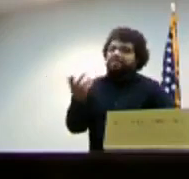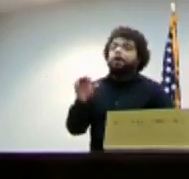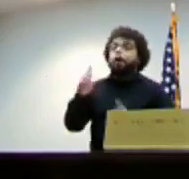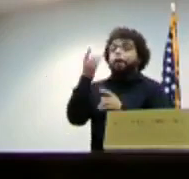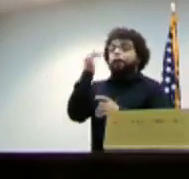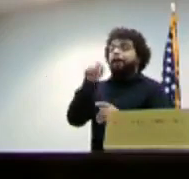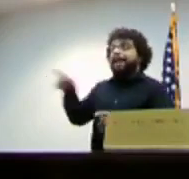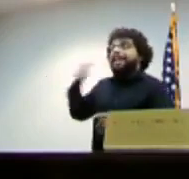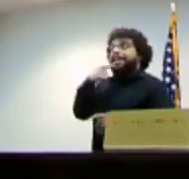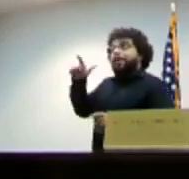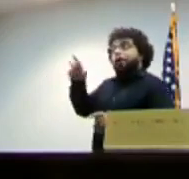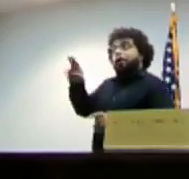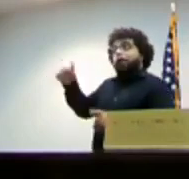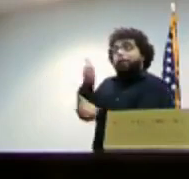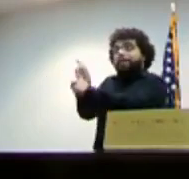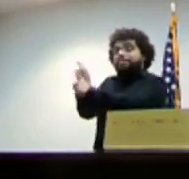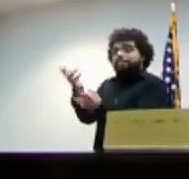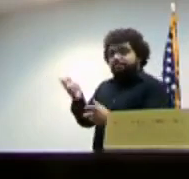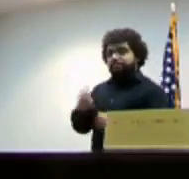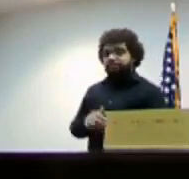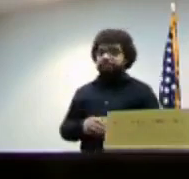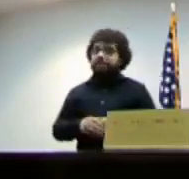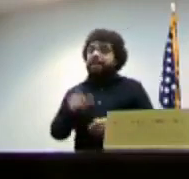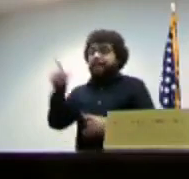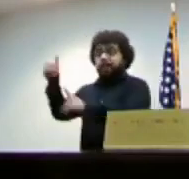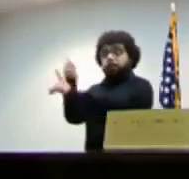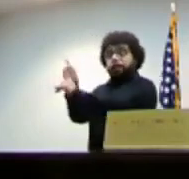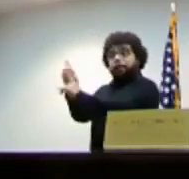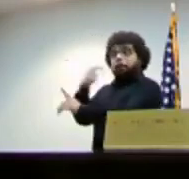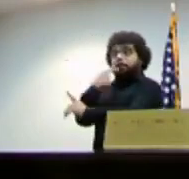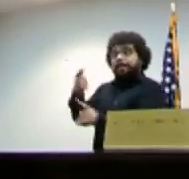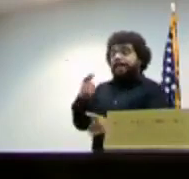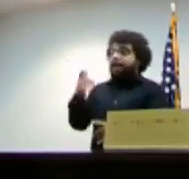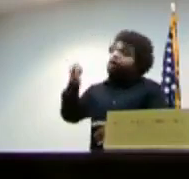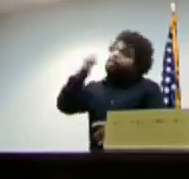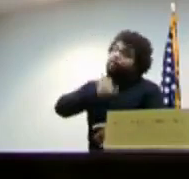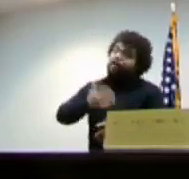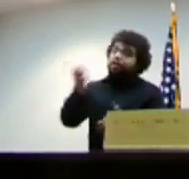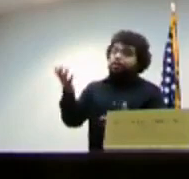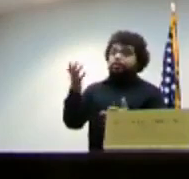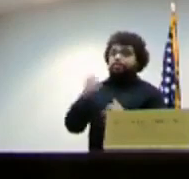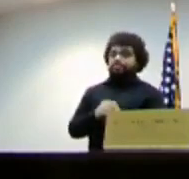Eso le corresponde al negociado para hacer el juicio sobre eso. Ellos lo dijeron que fue un error de proyección. Si